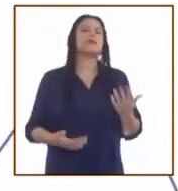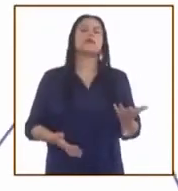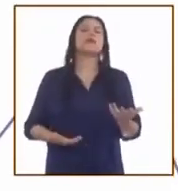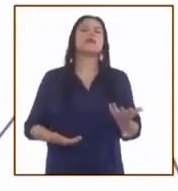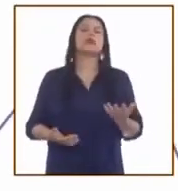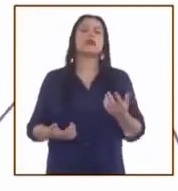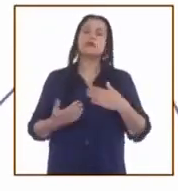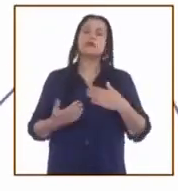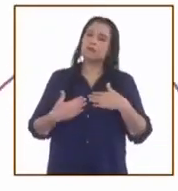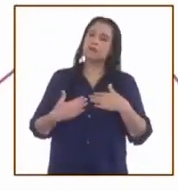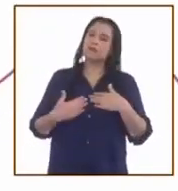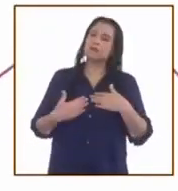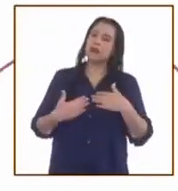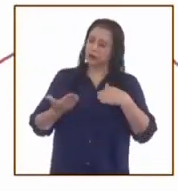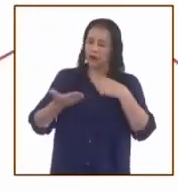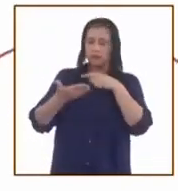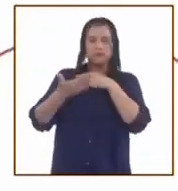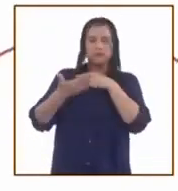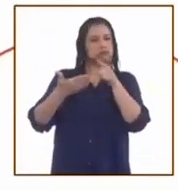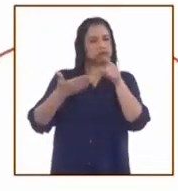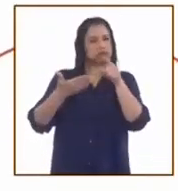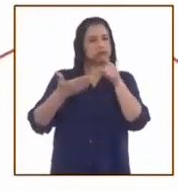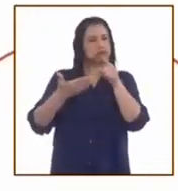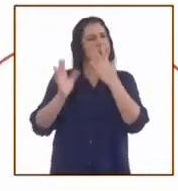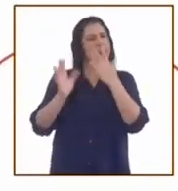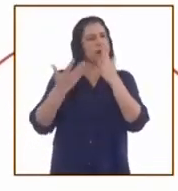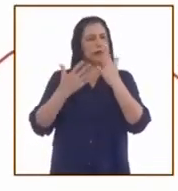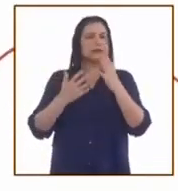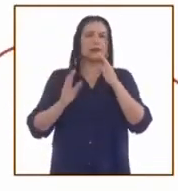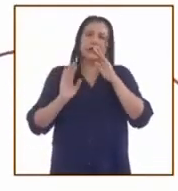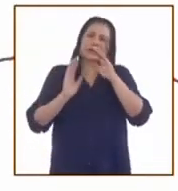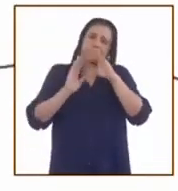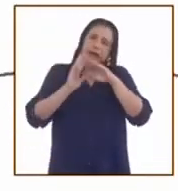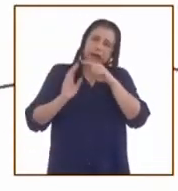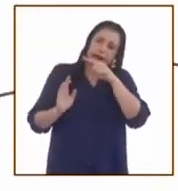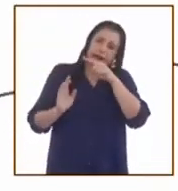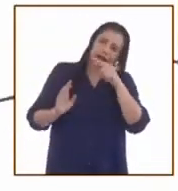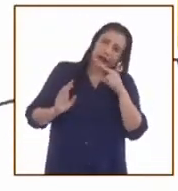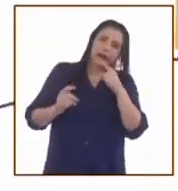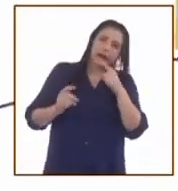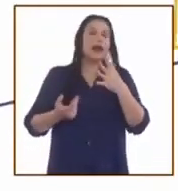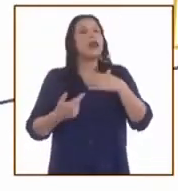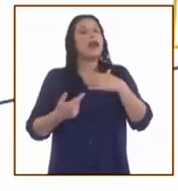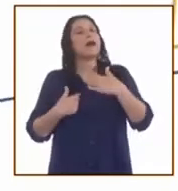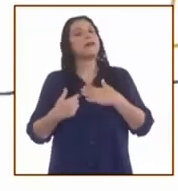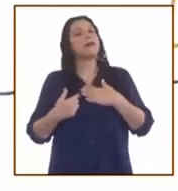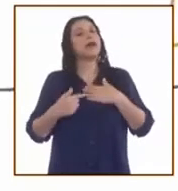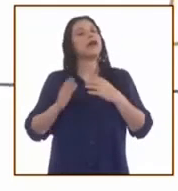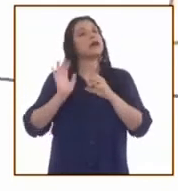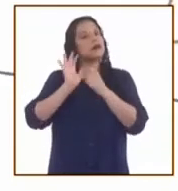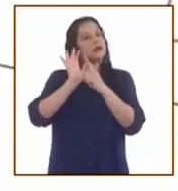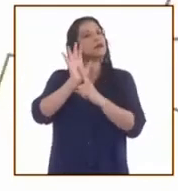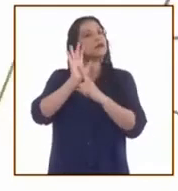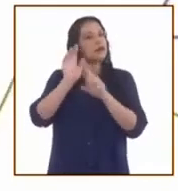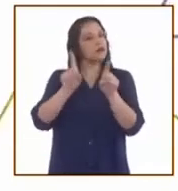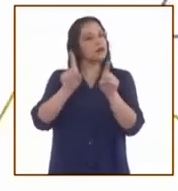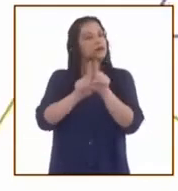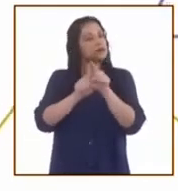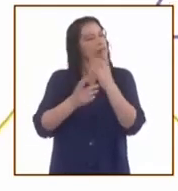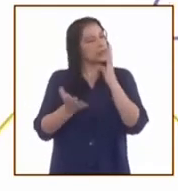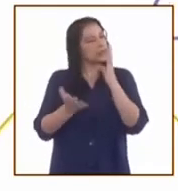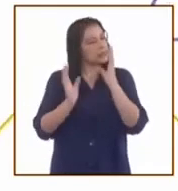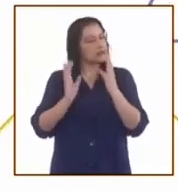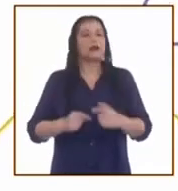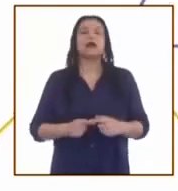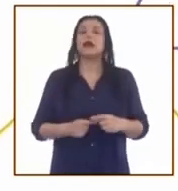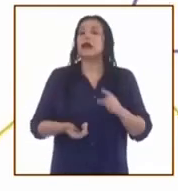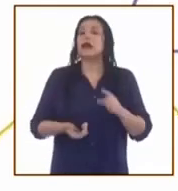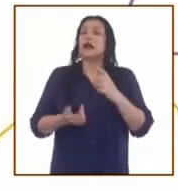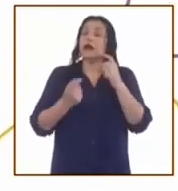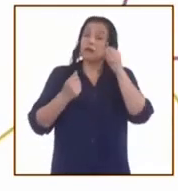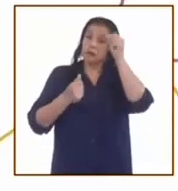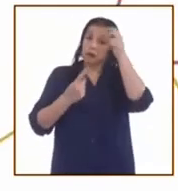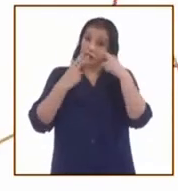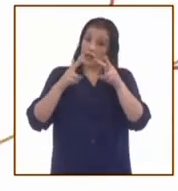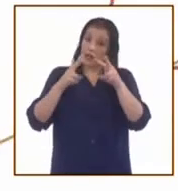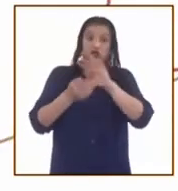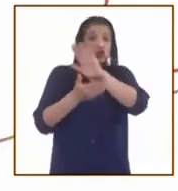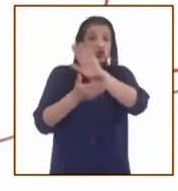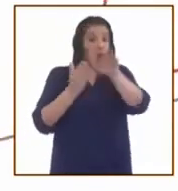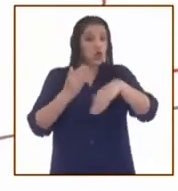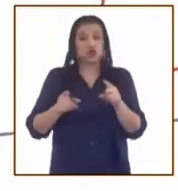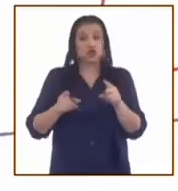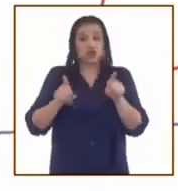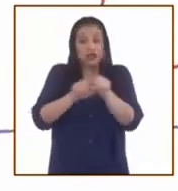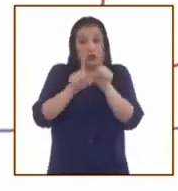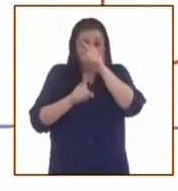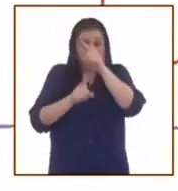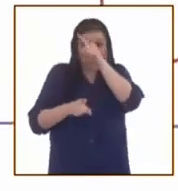Mi gráfica se parece, aunque es un poco menos inclinada. La mía se parece a la figura que nos muestra. Como vemos, no todos los puntos están sobre la